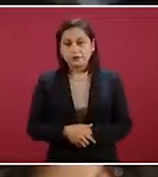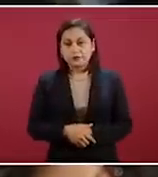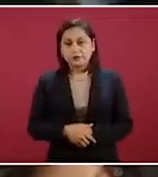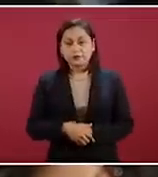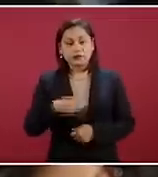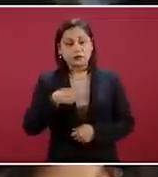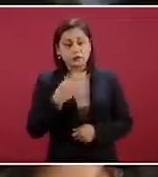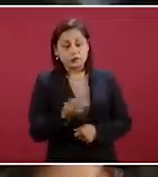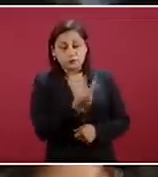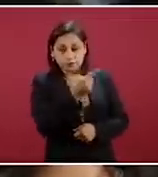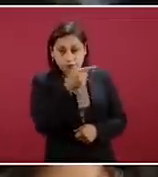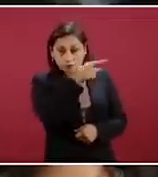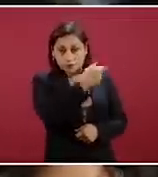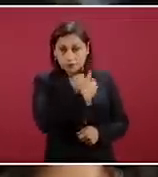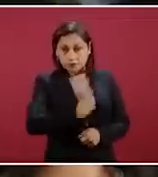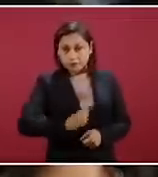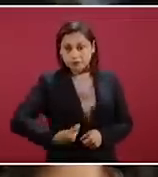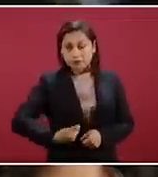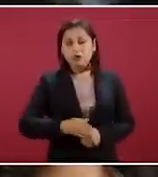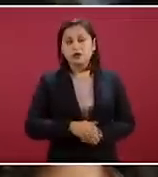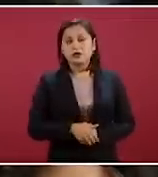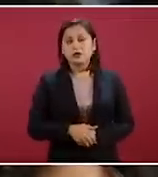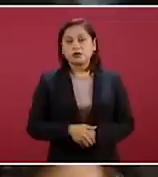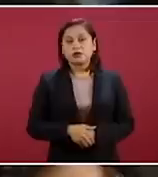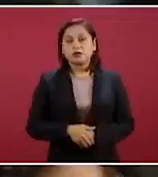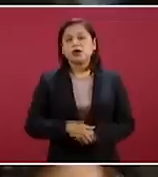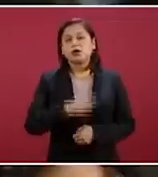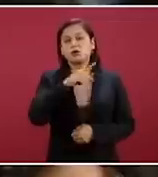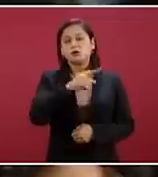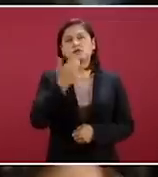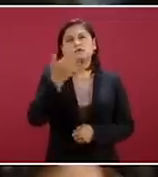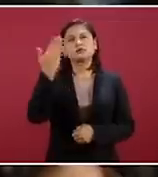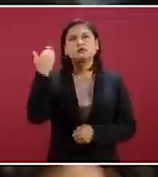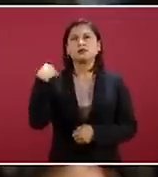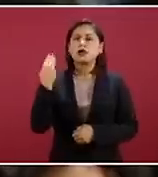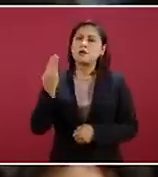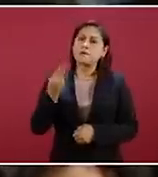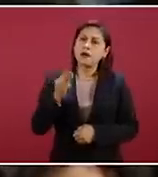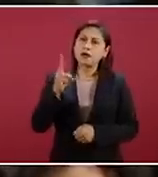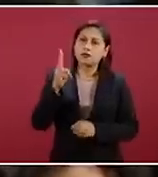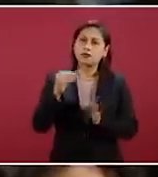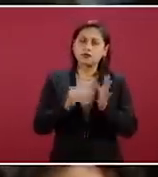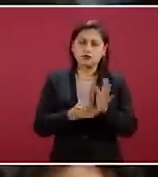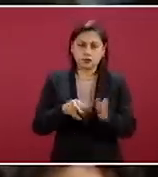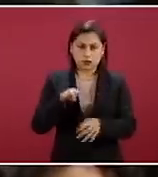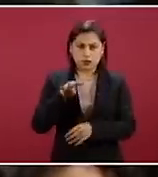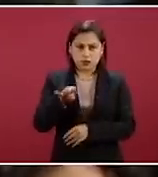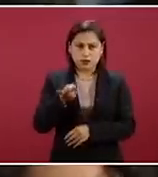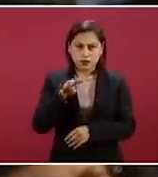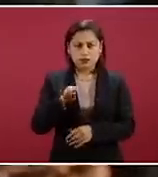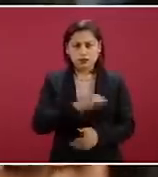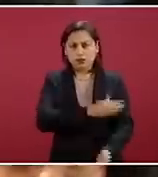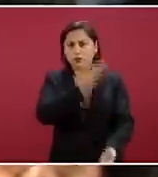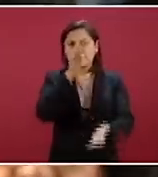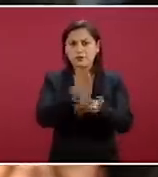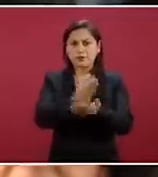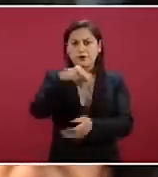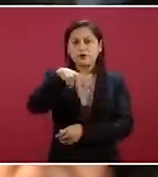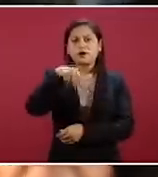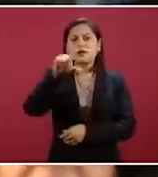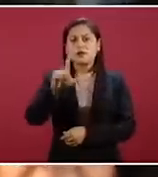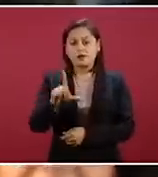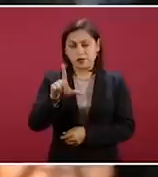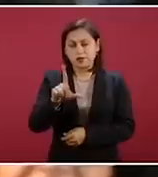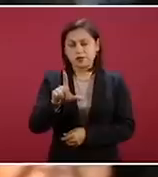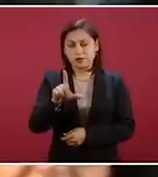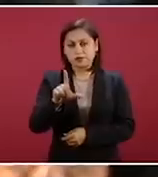Señor presidente, usted hizo una gira en mayo de este año a Nuevo León,